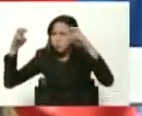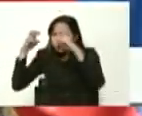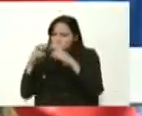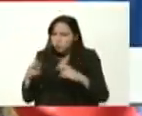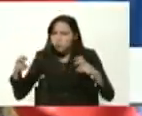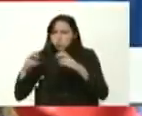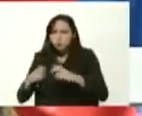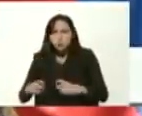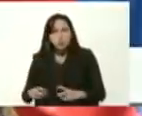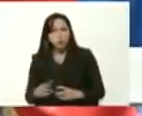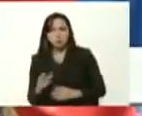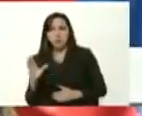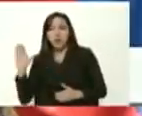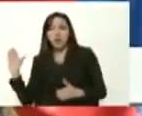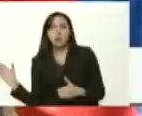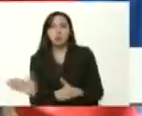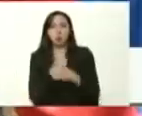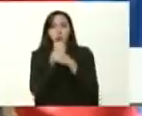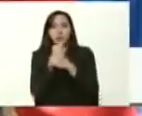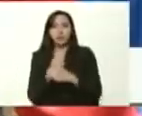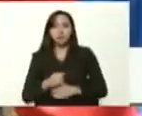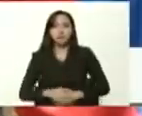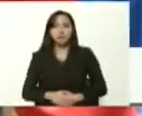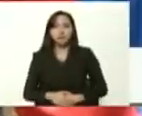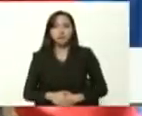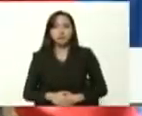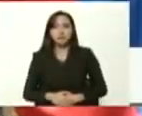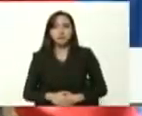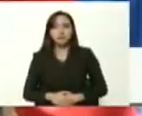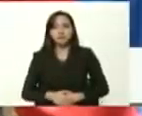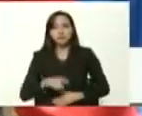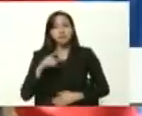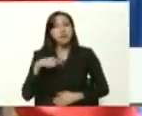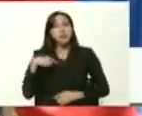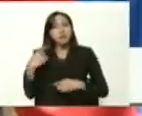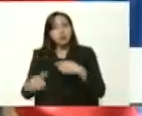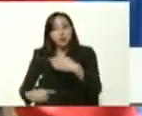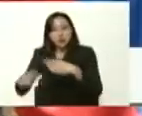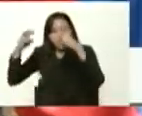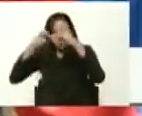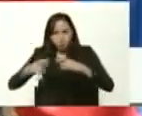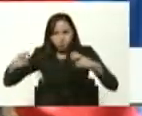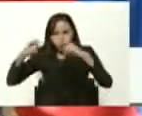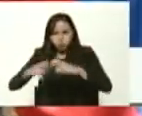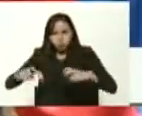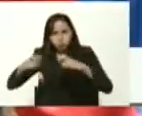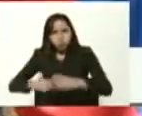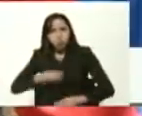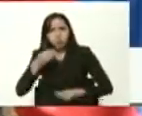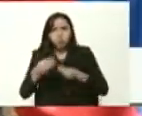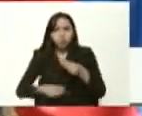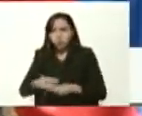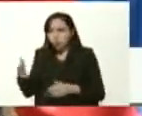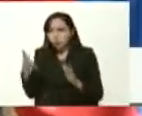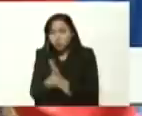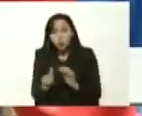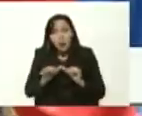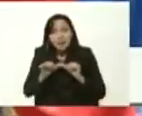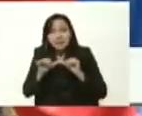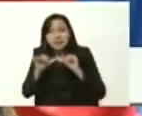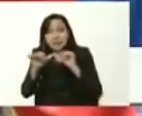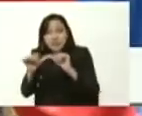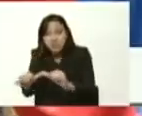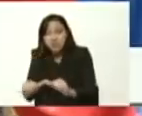descubriendo, y de seguro en el transcurso de las investigaciones que están en marcha